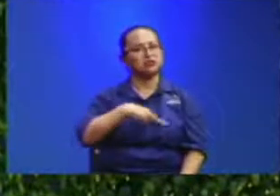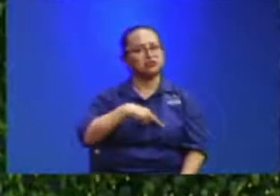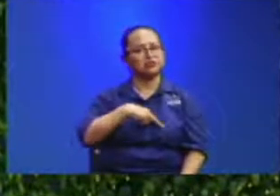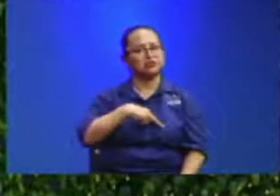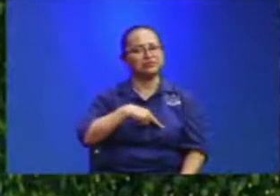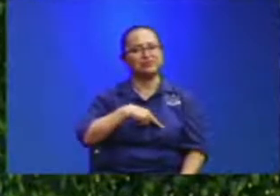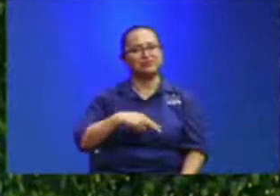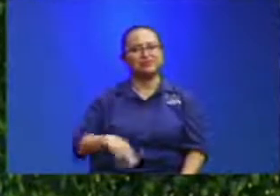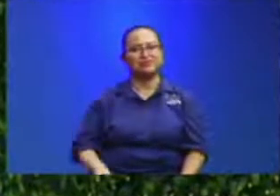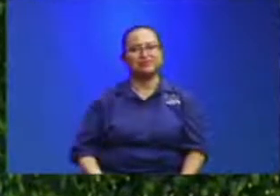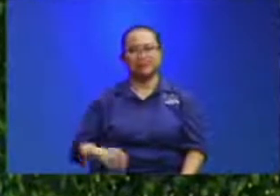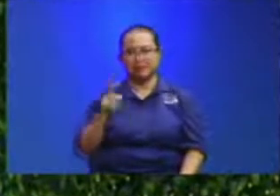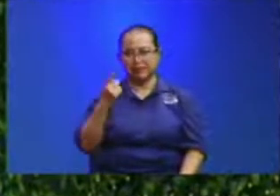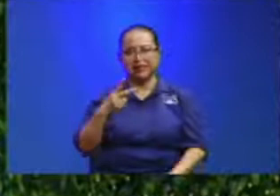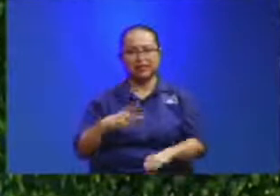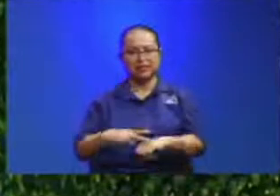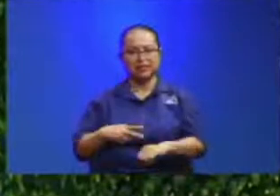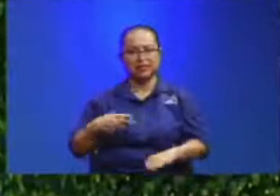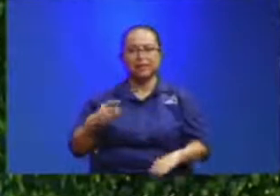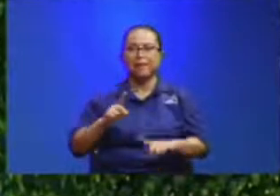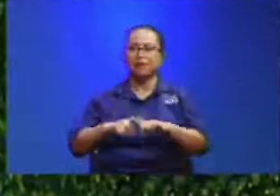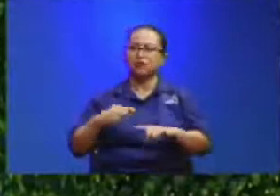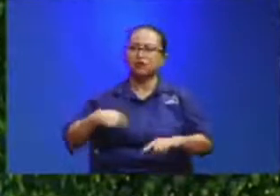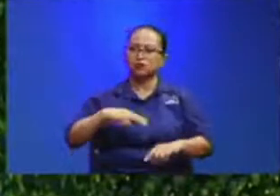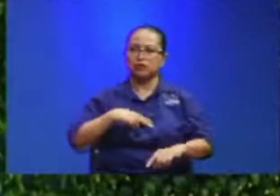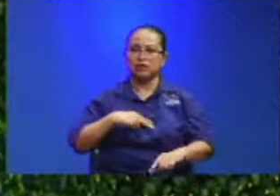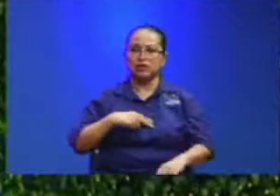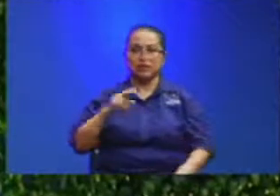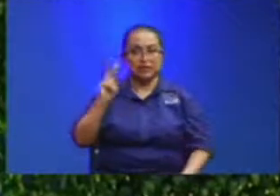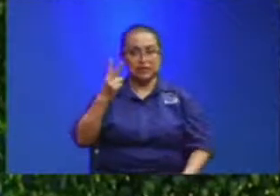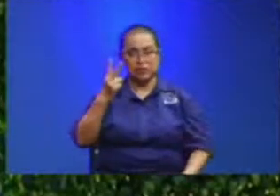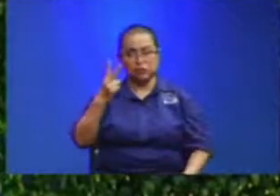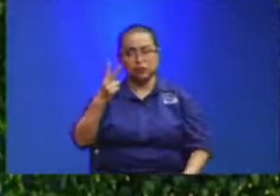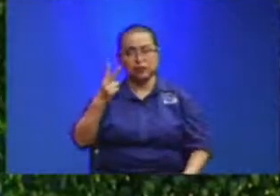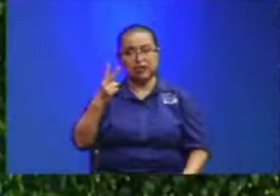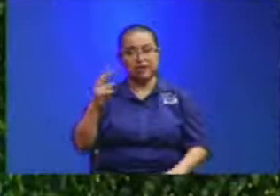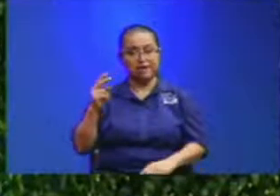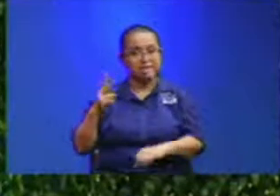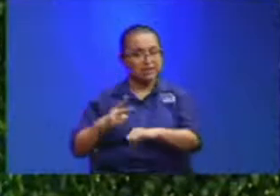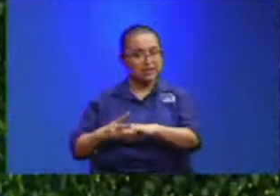el vino de primeras por los pecadores la segunda vez no vienen por pecadores